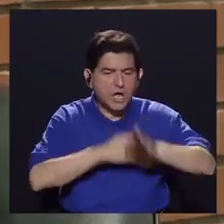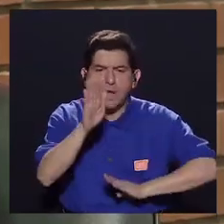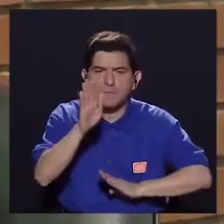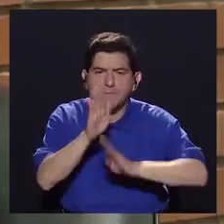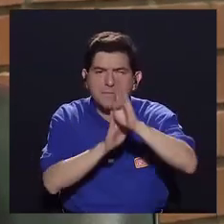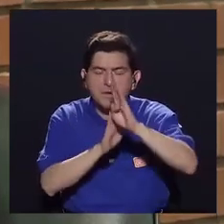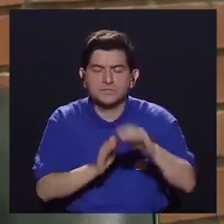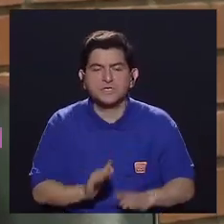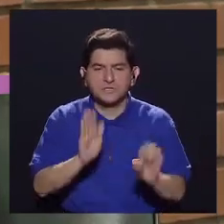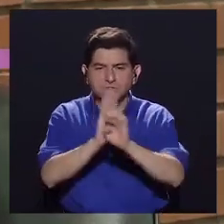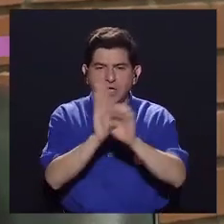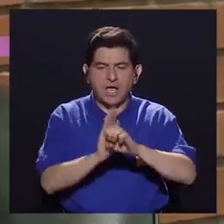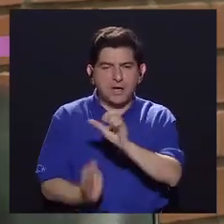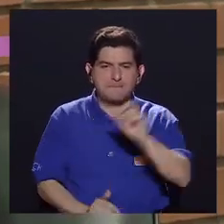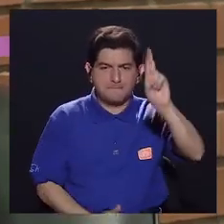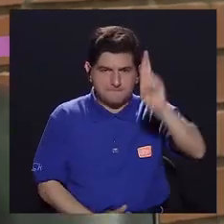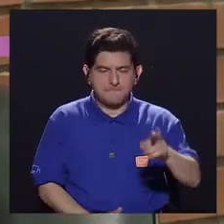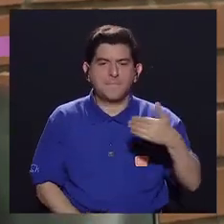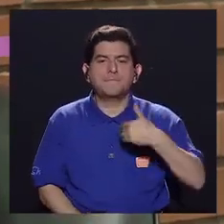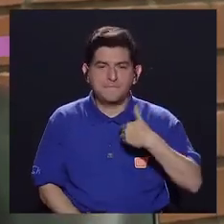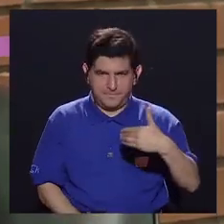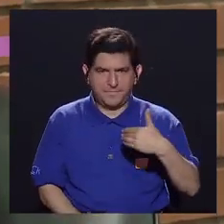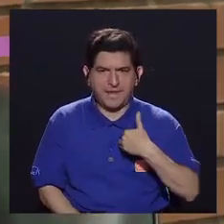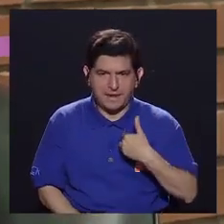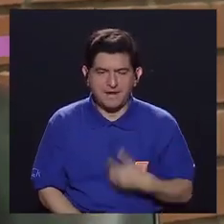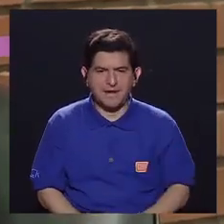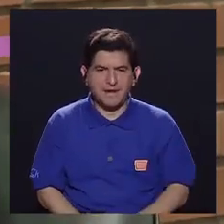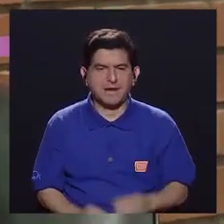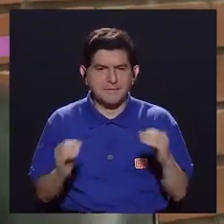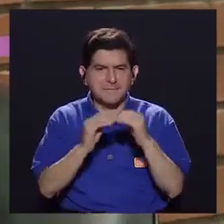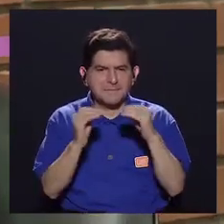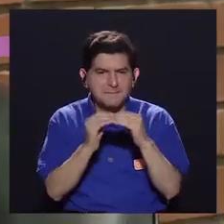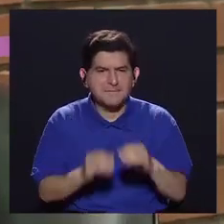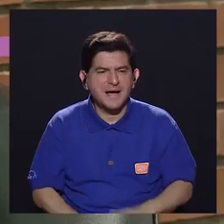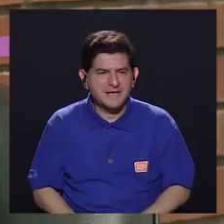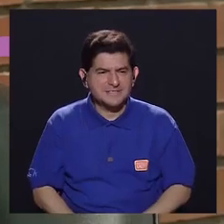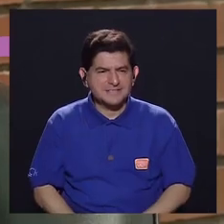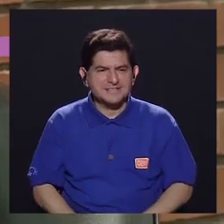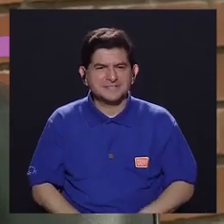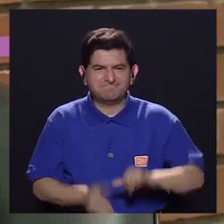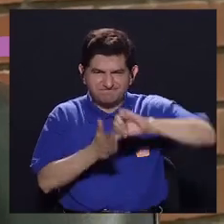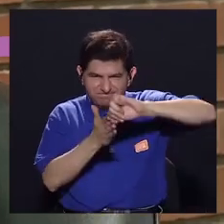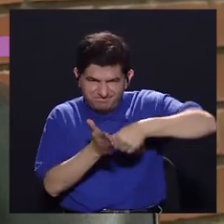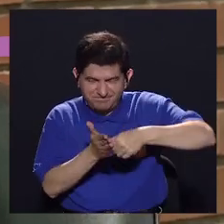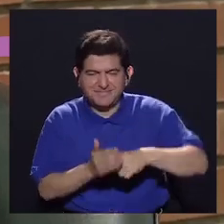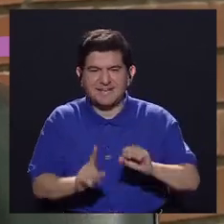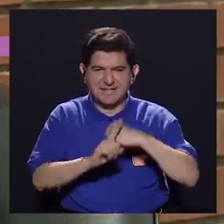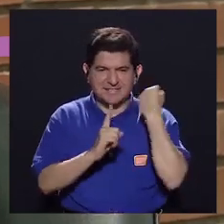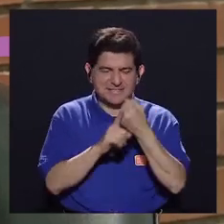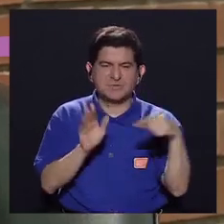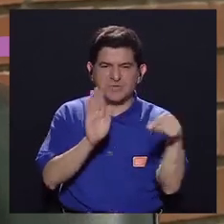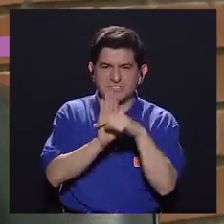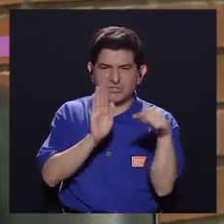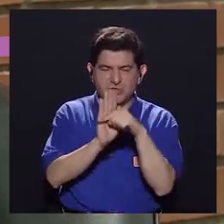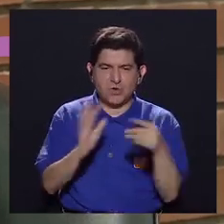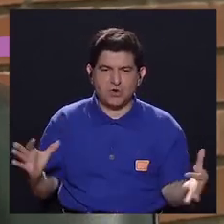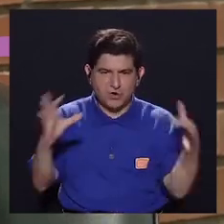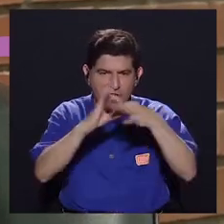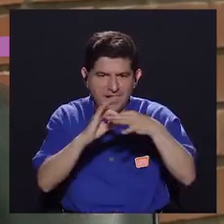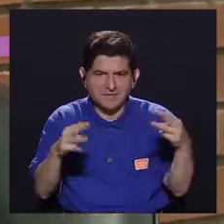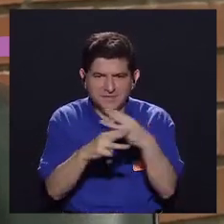de desarrollo como Costa Rica tengan una más marcada, digamos, condición negativa hacia las